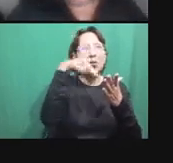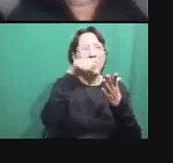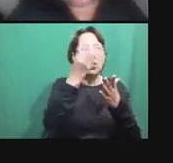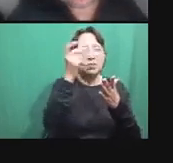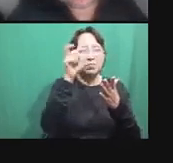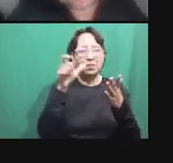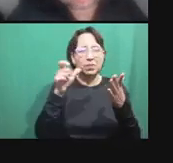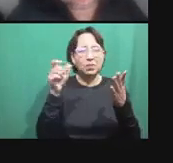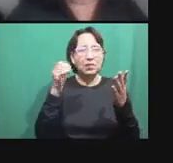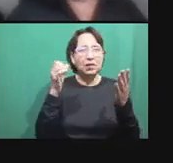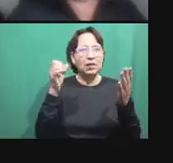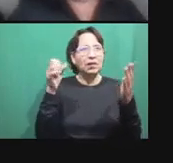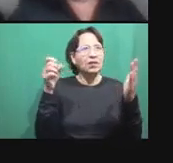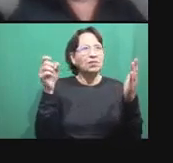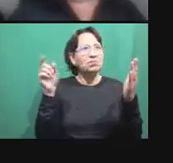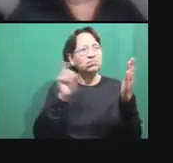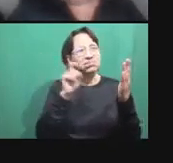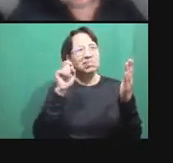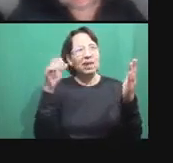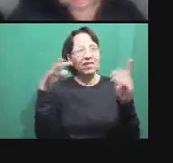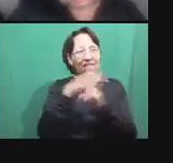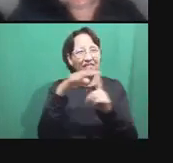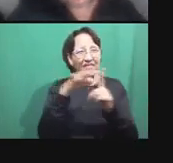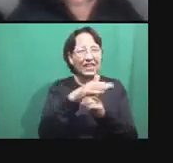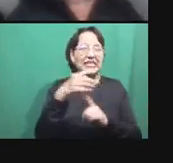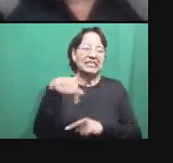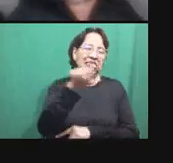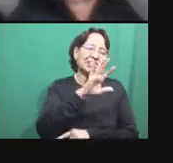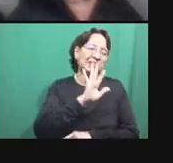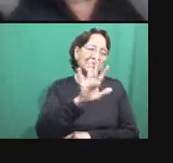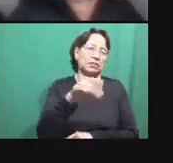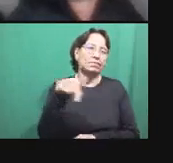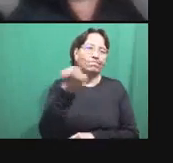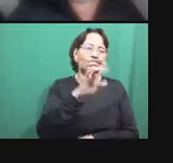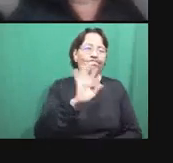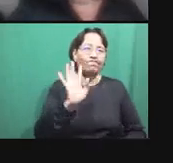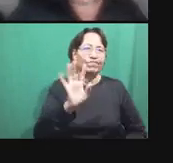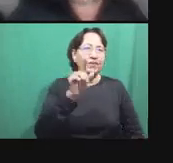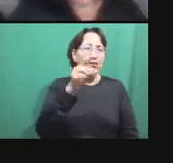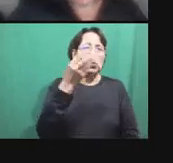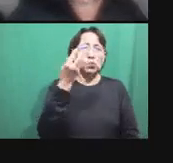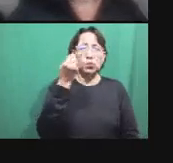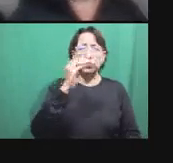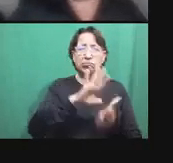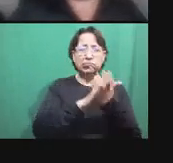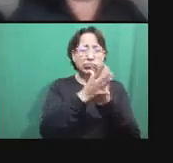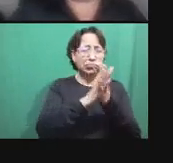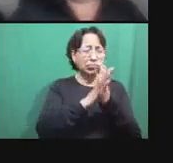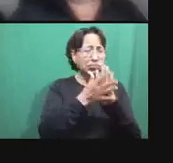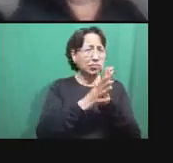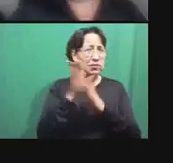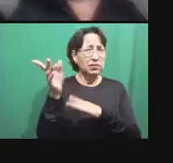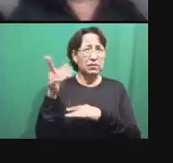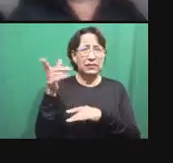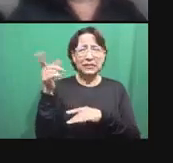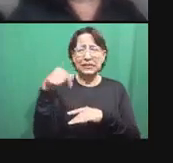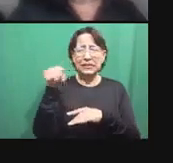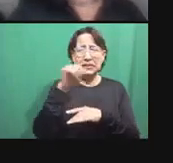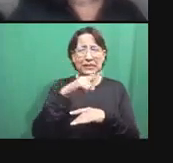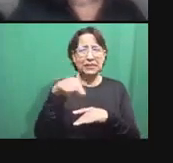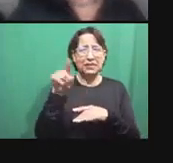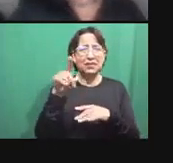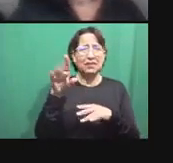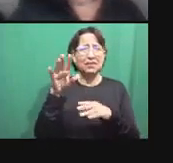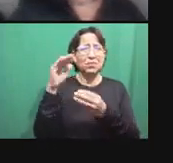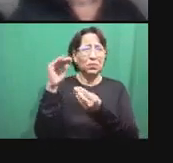realizó el metro de Medellín y que ha hecho en toda su historia de destruir muchas de sus efigies patrimoniales para dar prioridad a proyectos